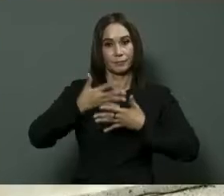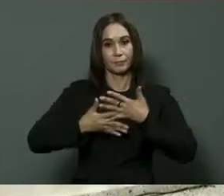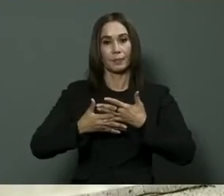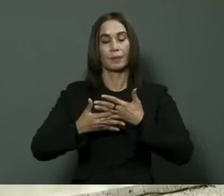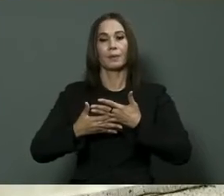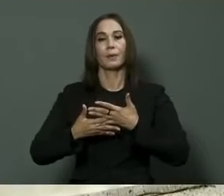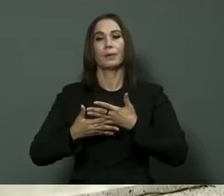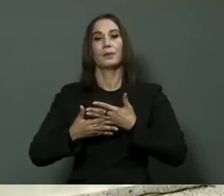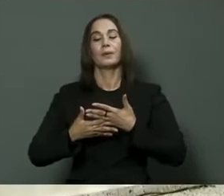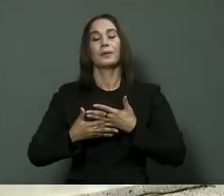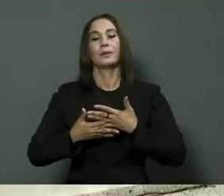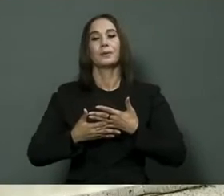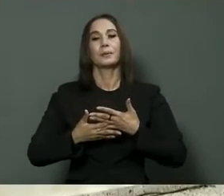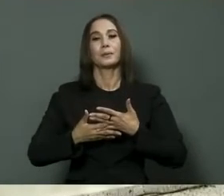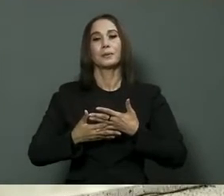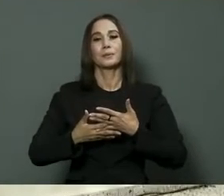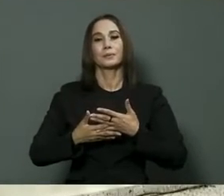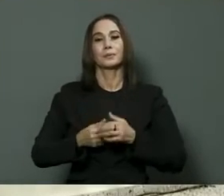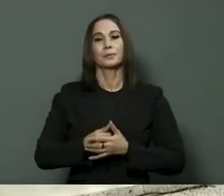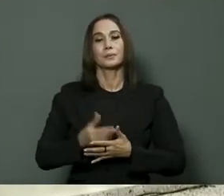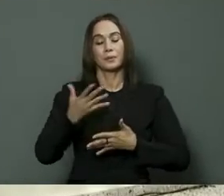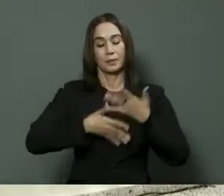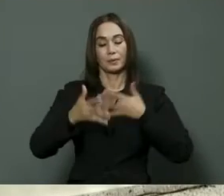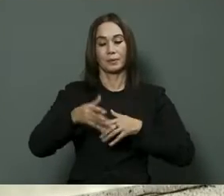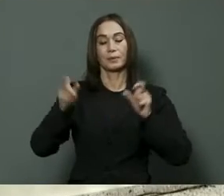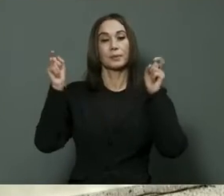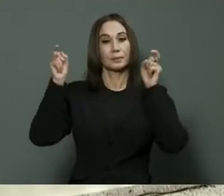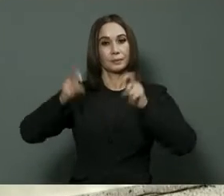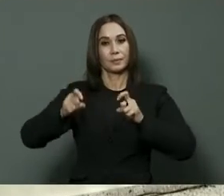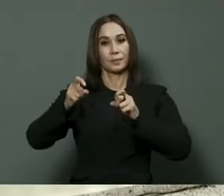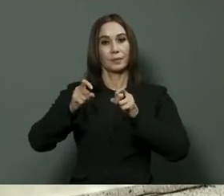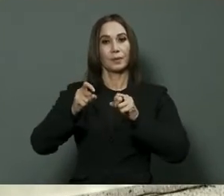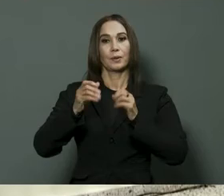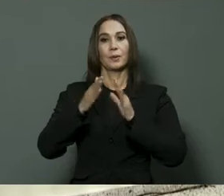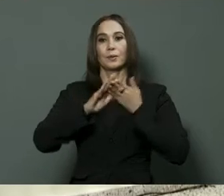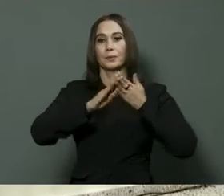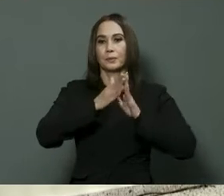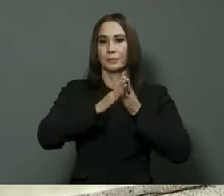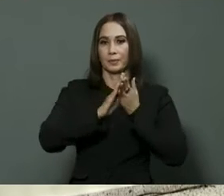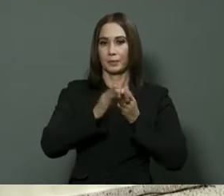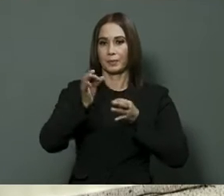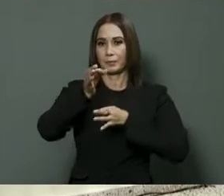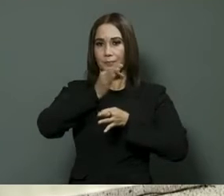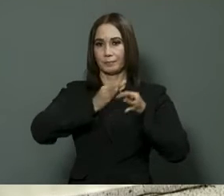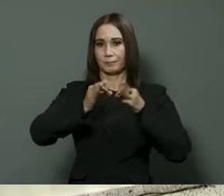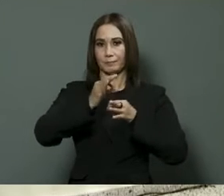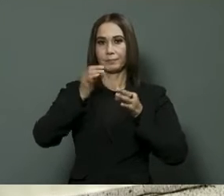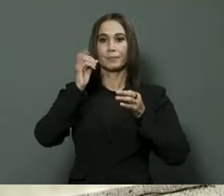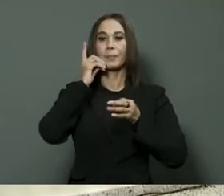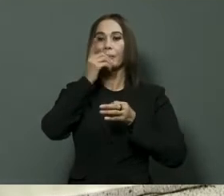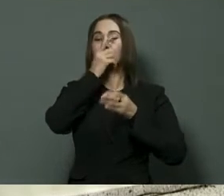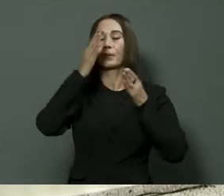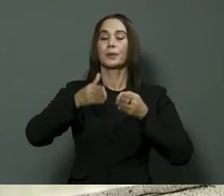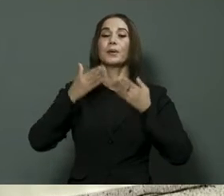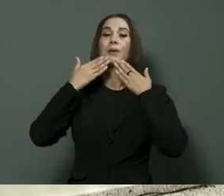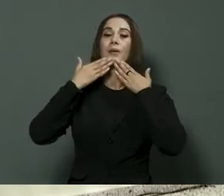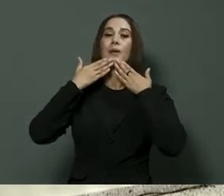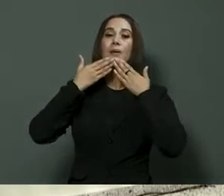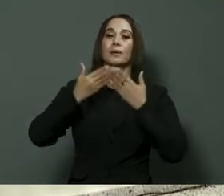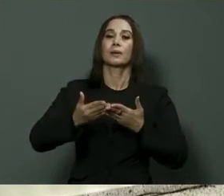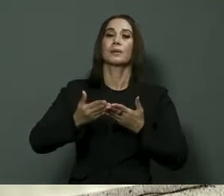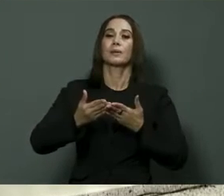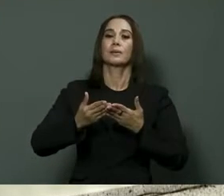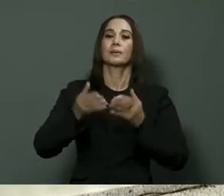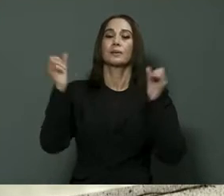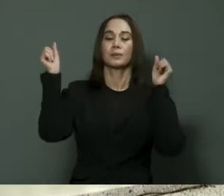la convivencia que merece un pueblo tan noble como el pueblo dominicano. Gracias y